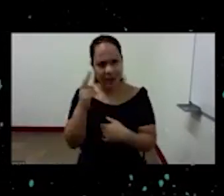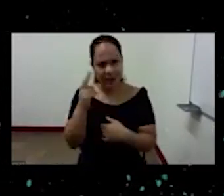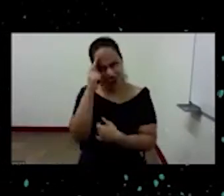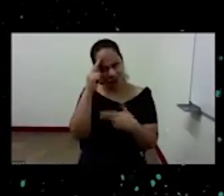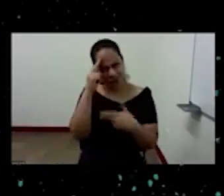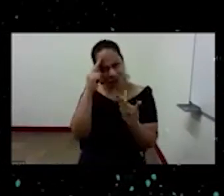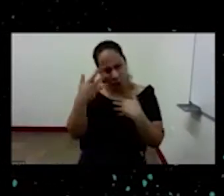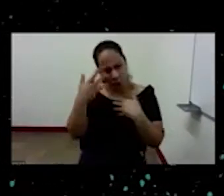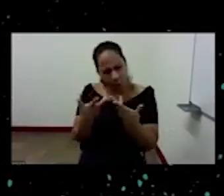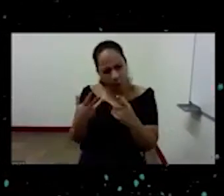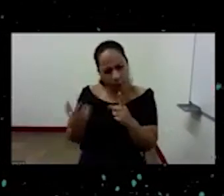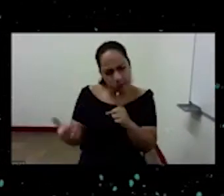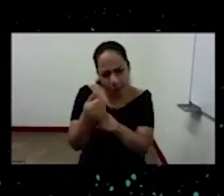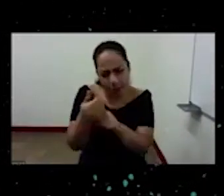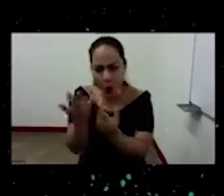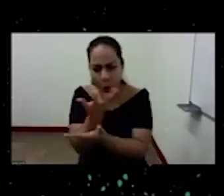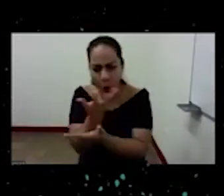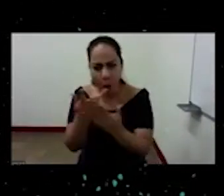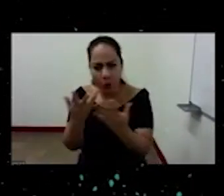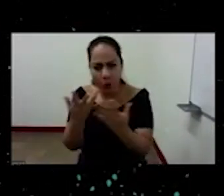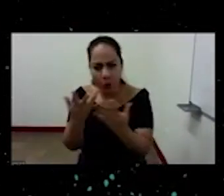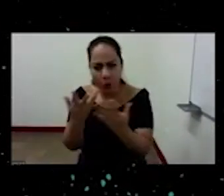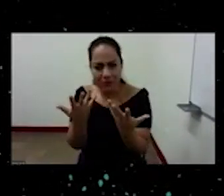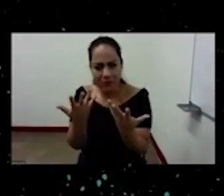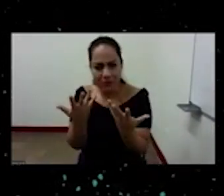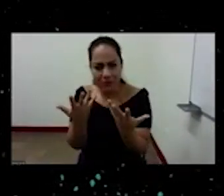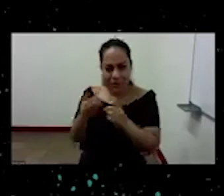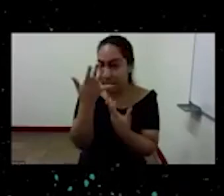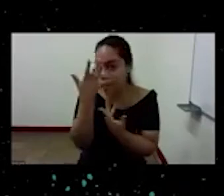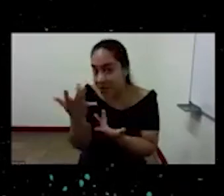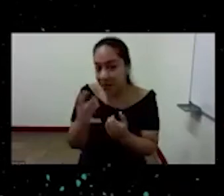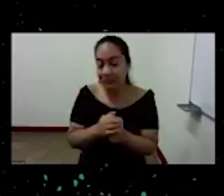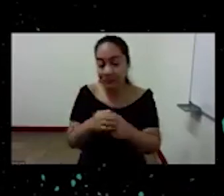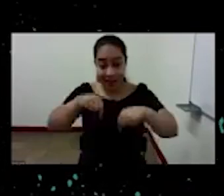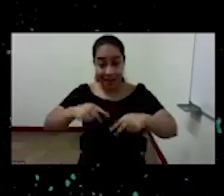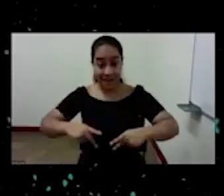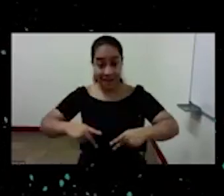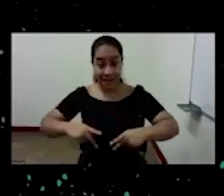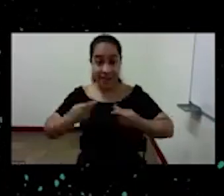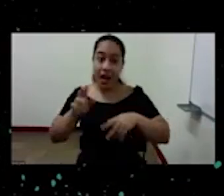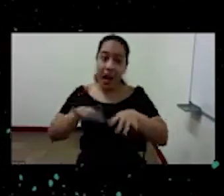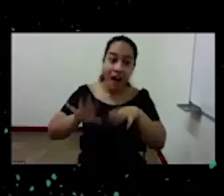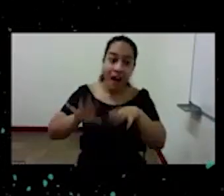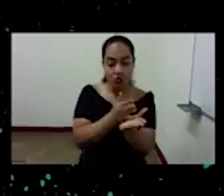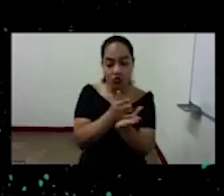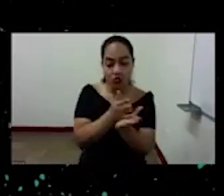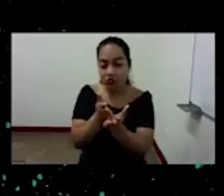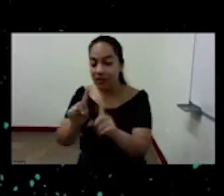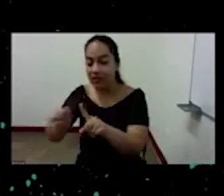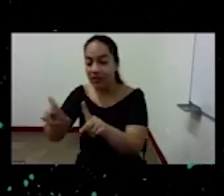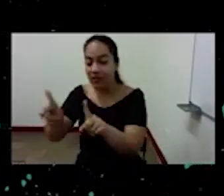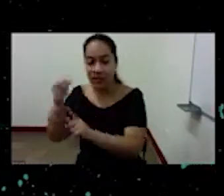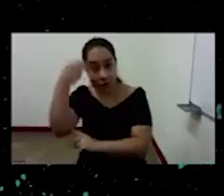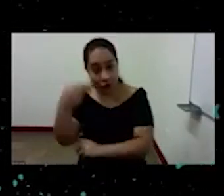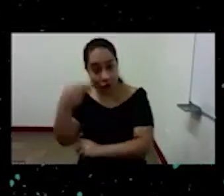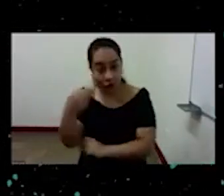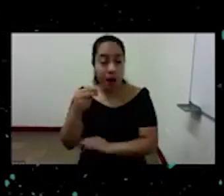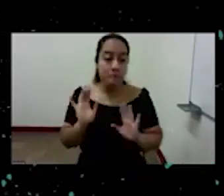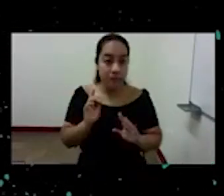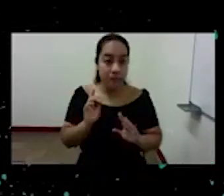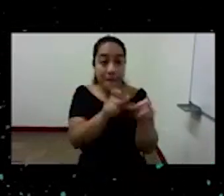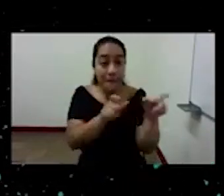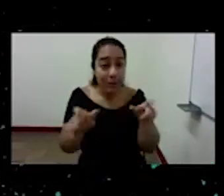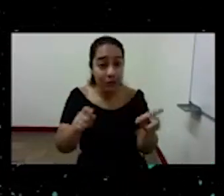intentar conseguir lo que quieras. Pero en esta vida hay a veces otras historias. Muy poca gente sigue